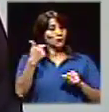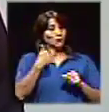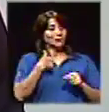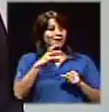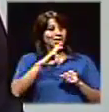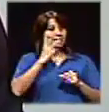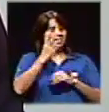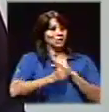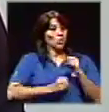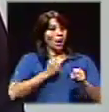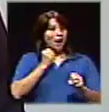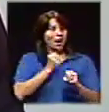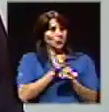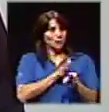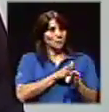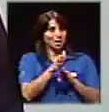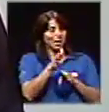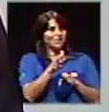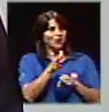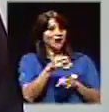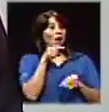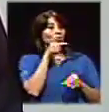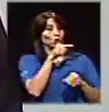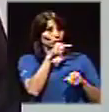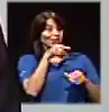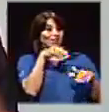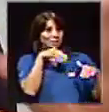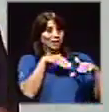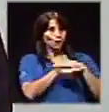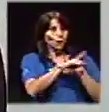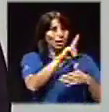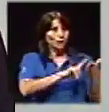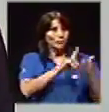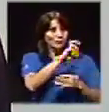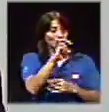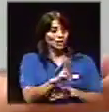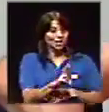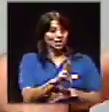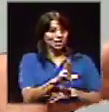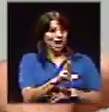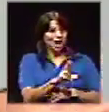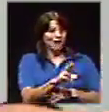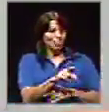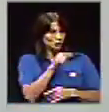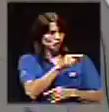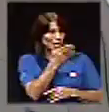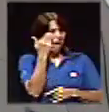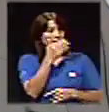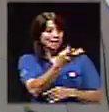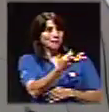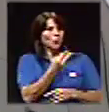carrera, usted entró a la Universidad de Costa Rica por algo que usted una vez me contó, sí. Que tenía